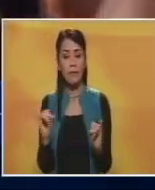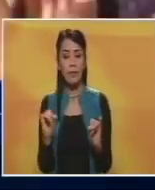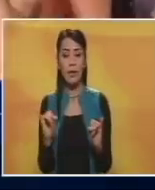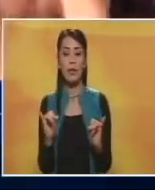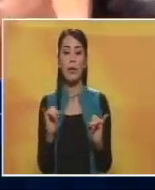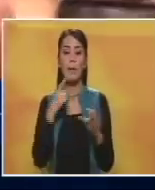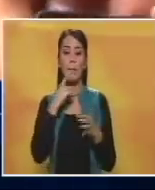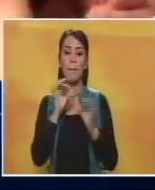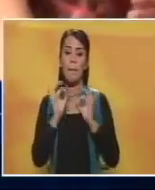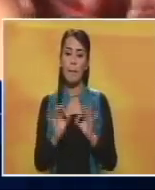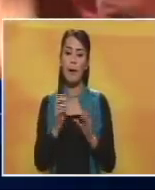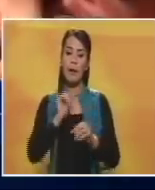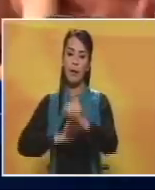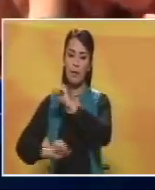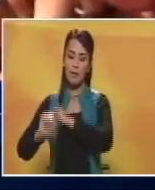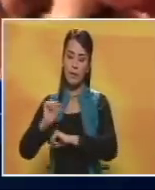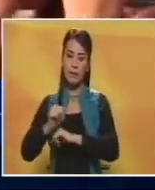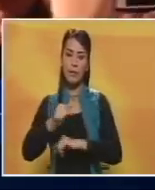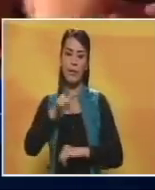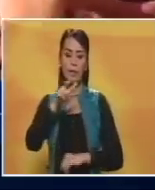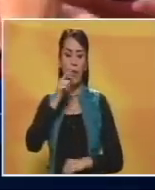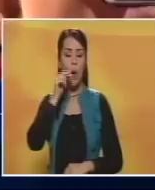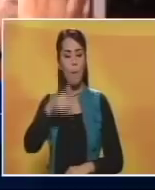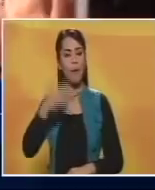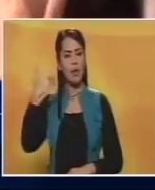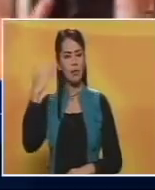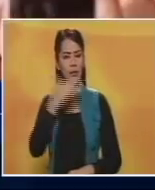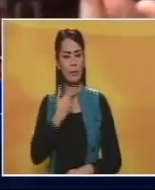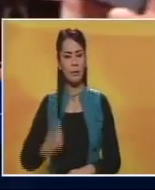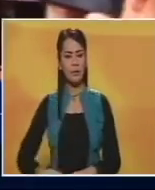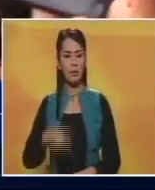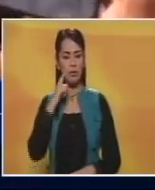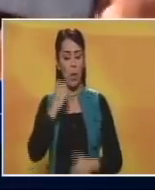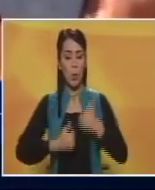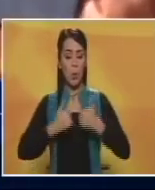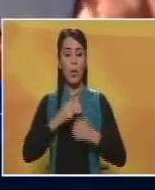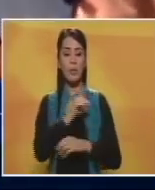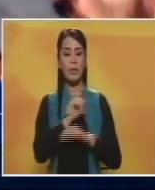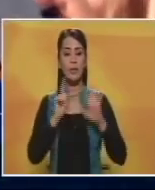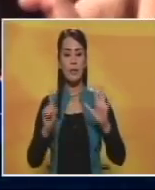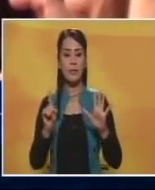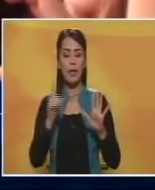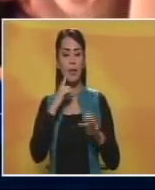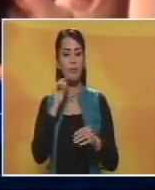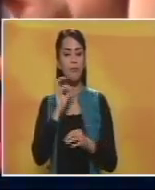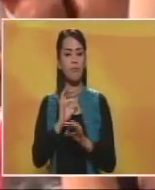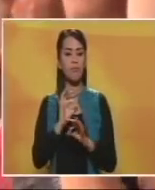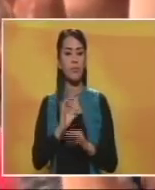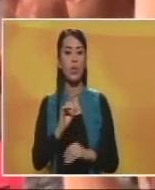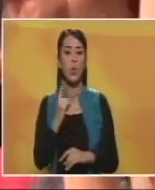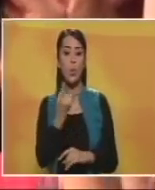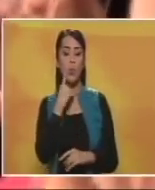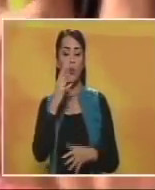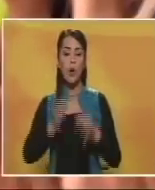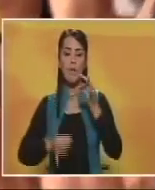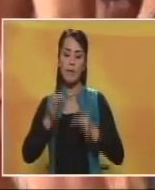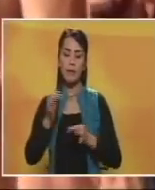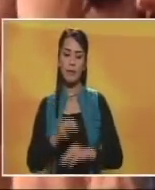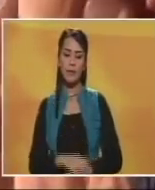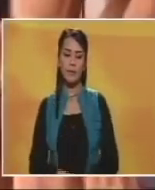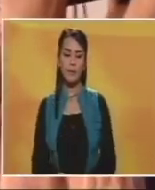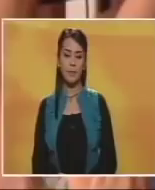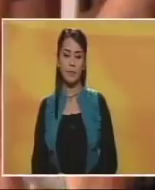las alegaciones de la defensa del exmandatario, cuya candidatura ha recibido 16 impugnaciones, entre ellas una de la Fiscalía